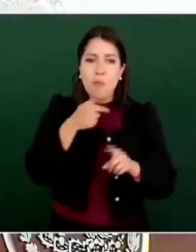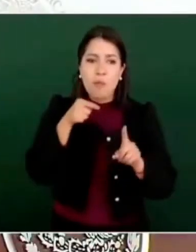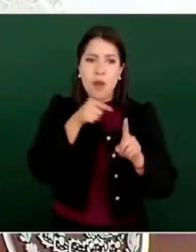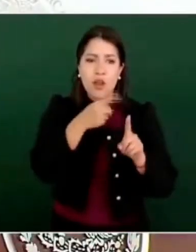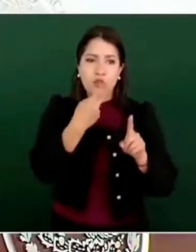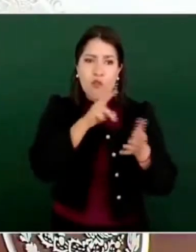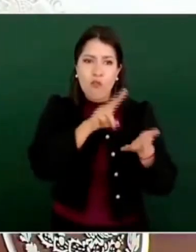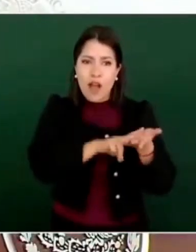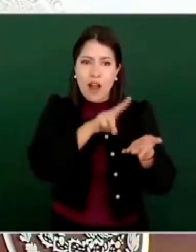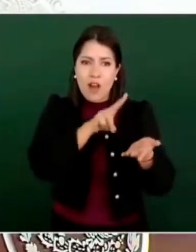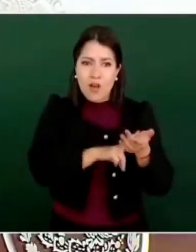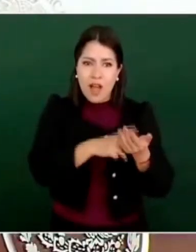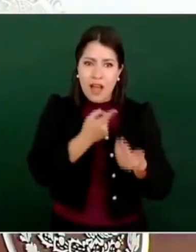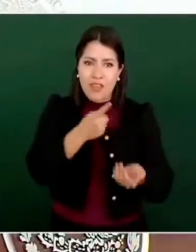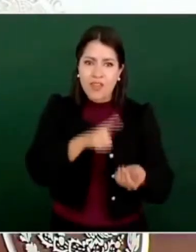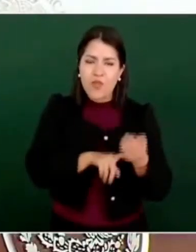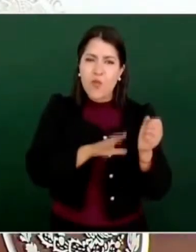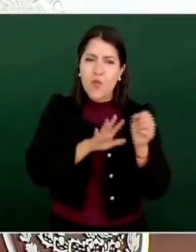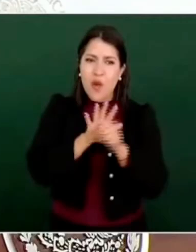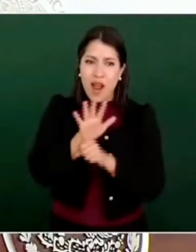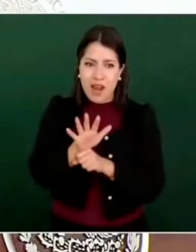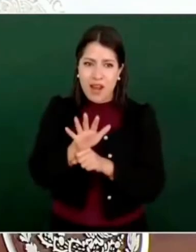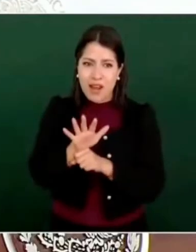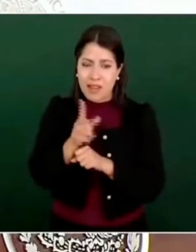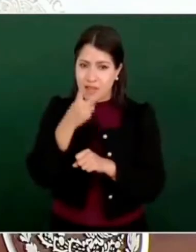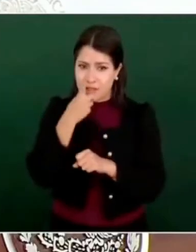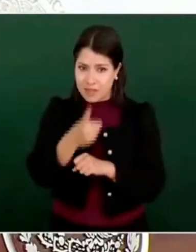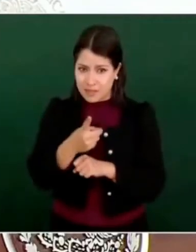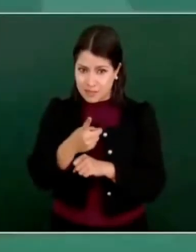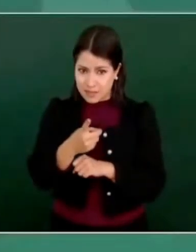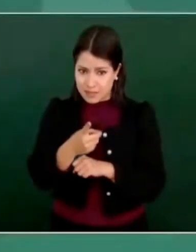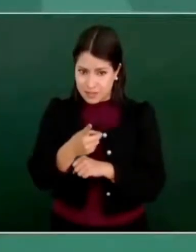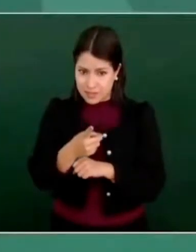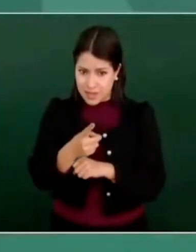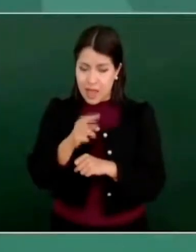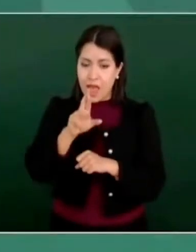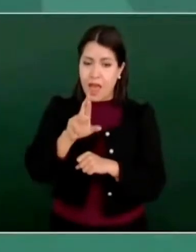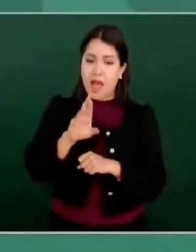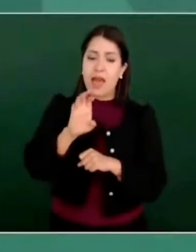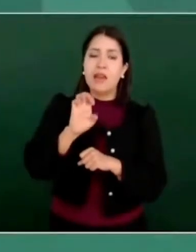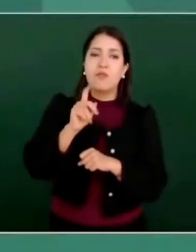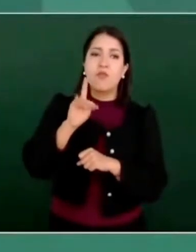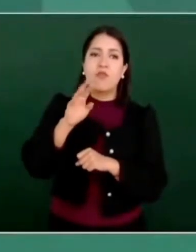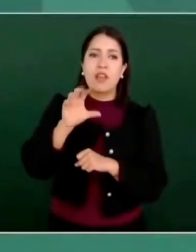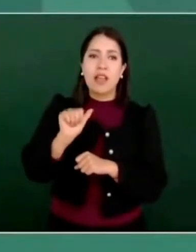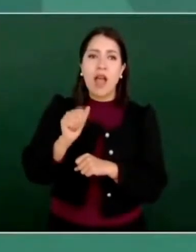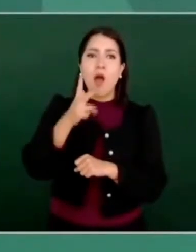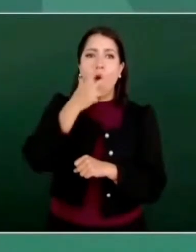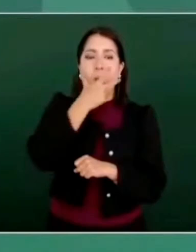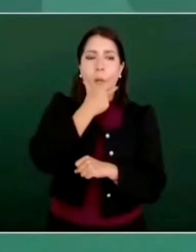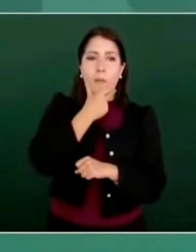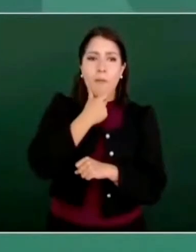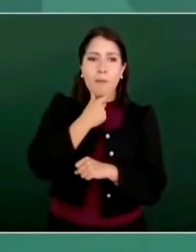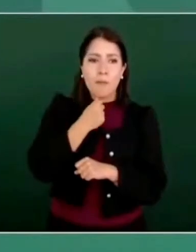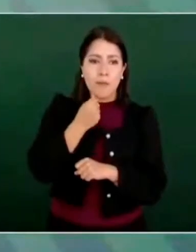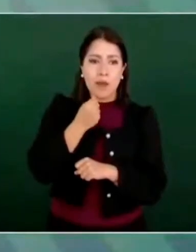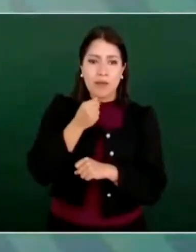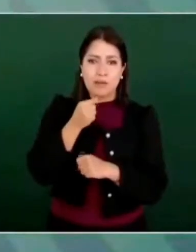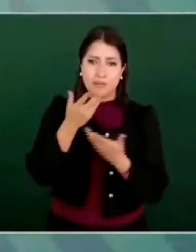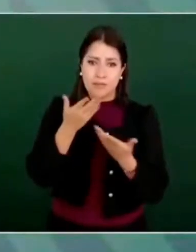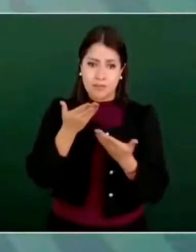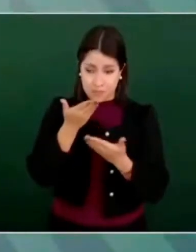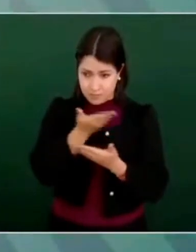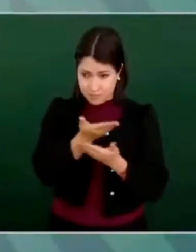El principio, decía Víctor Hugo, es la República. El hombre es usted.